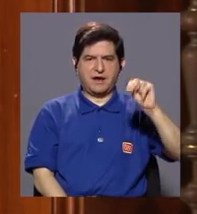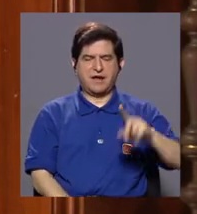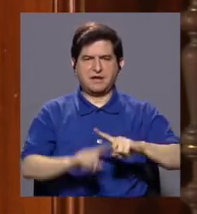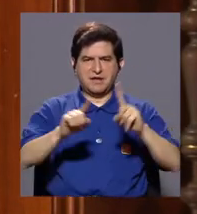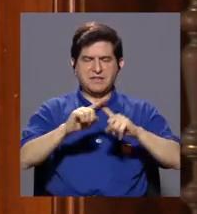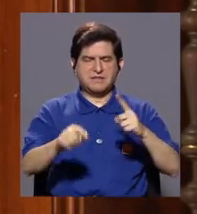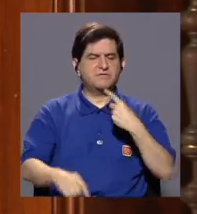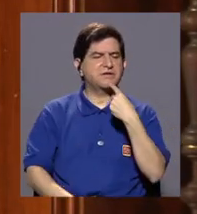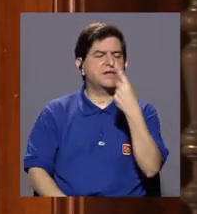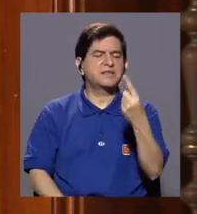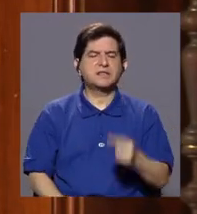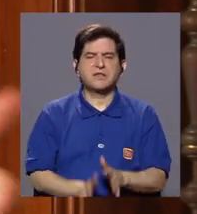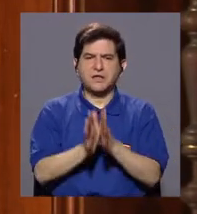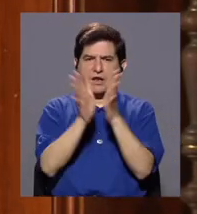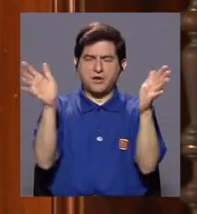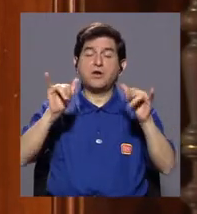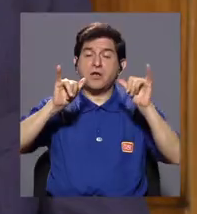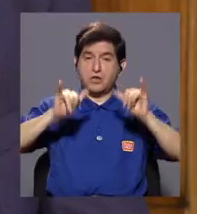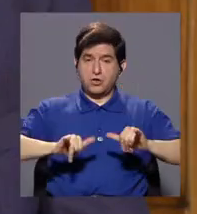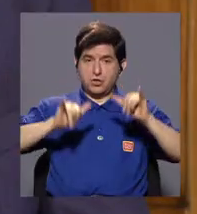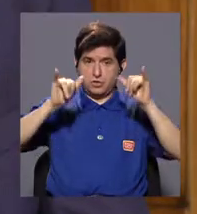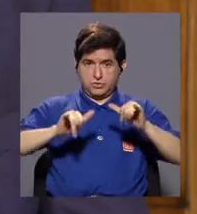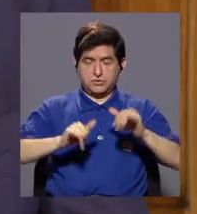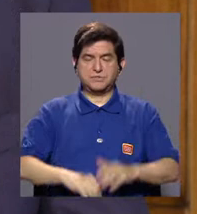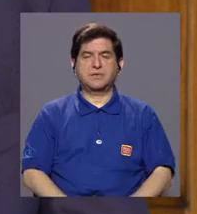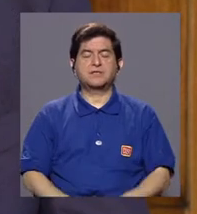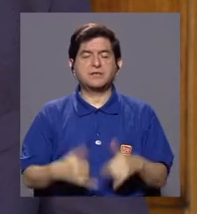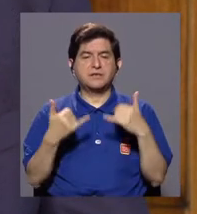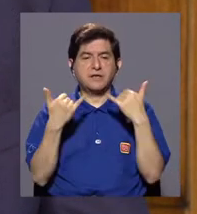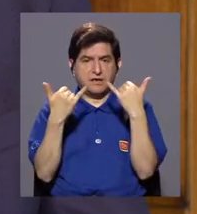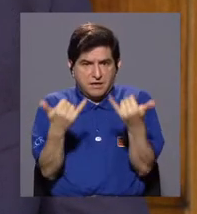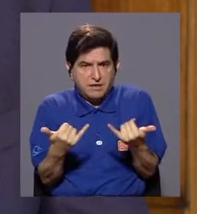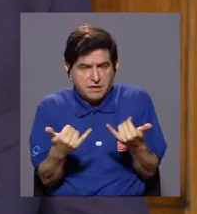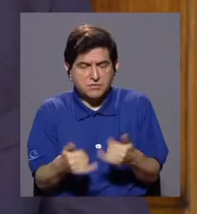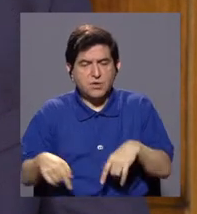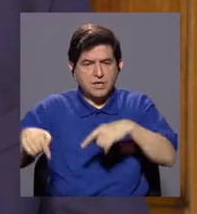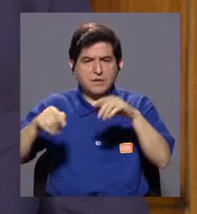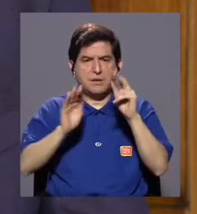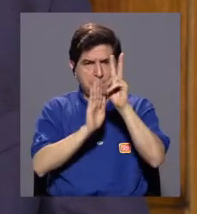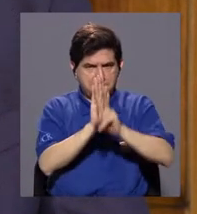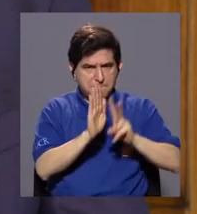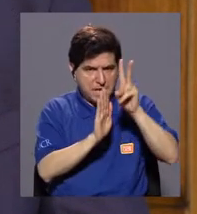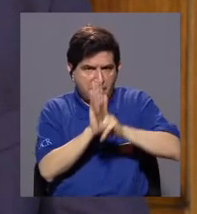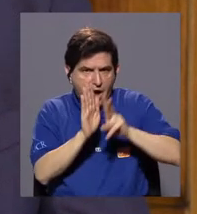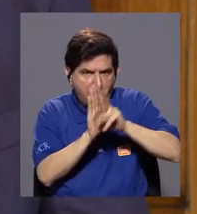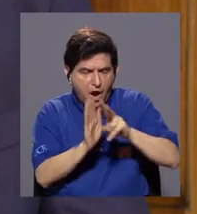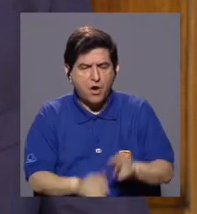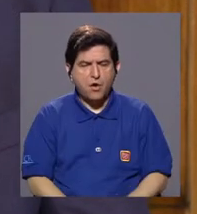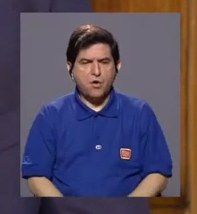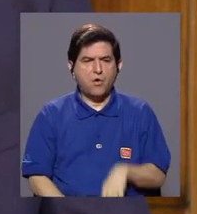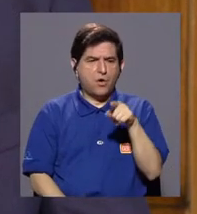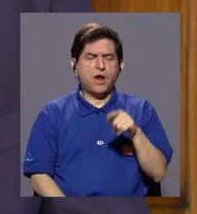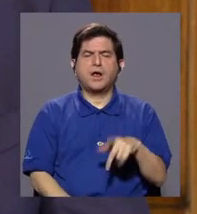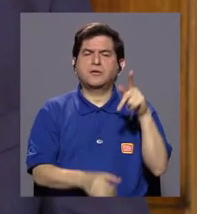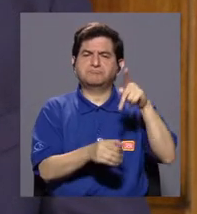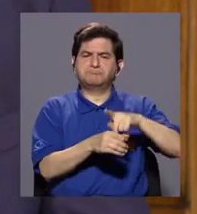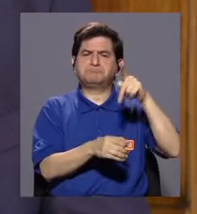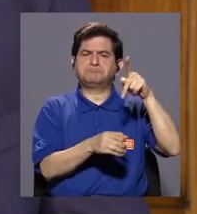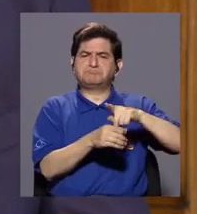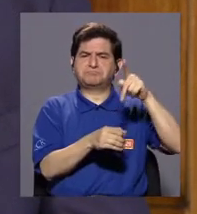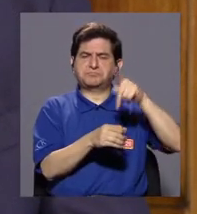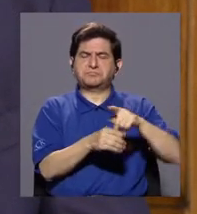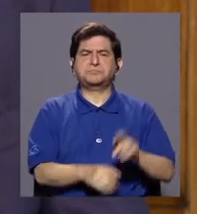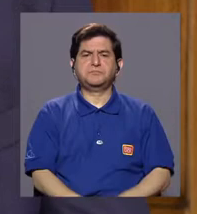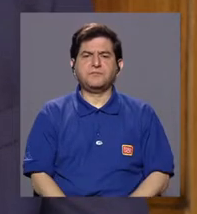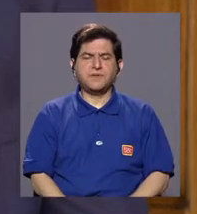declaraciones públicas que se conservan en la actualidad en video, hizo intervenciones